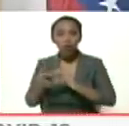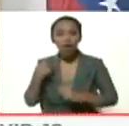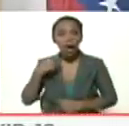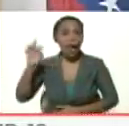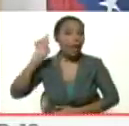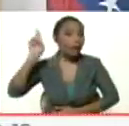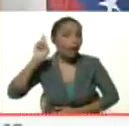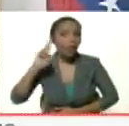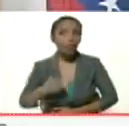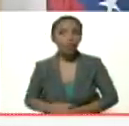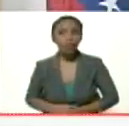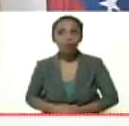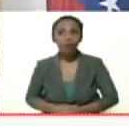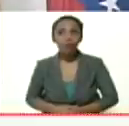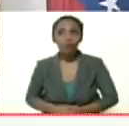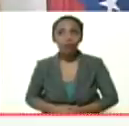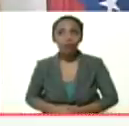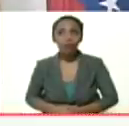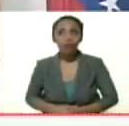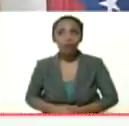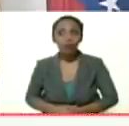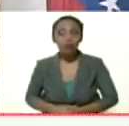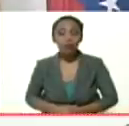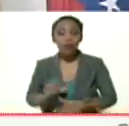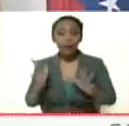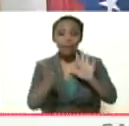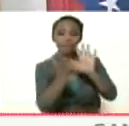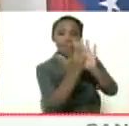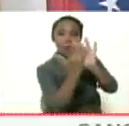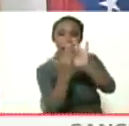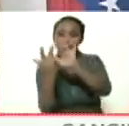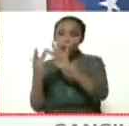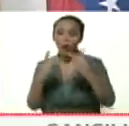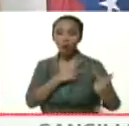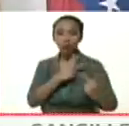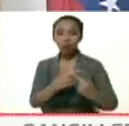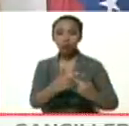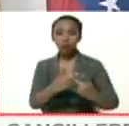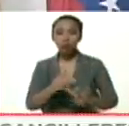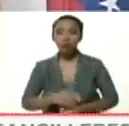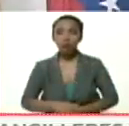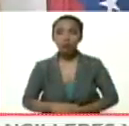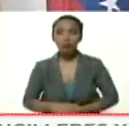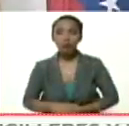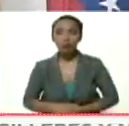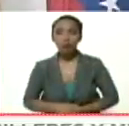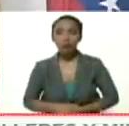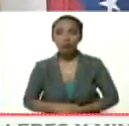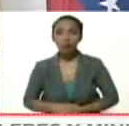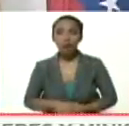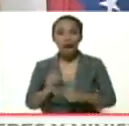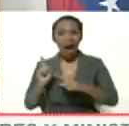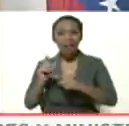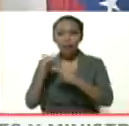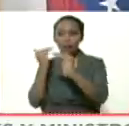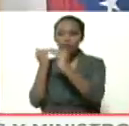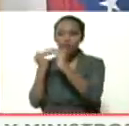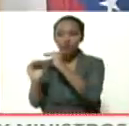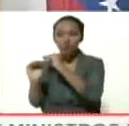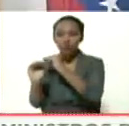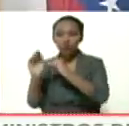radios que se han conectado voluntariamente a este mensaje